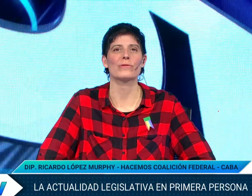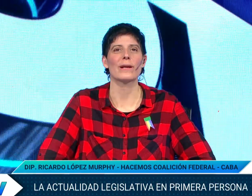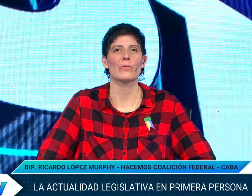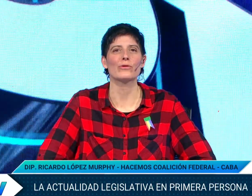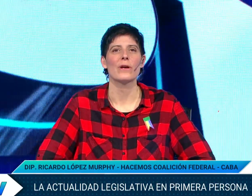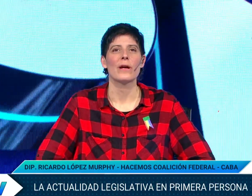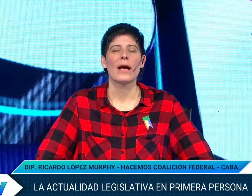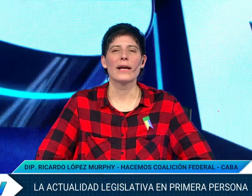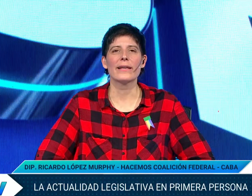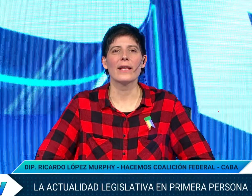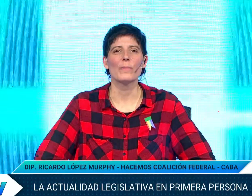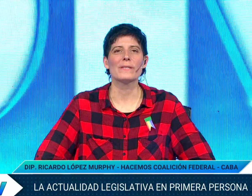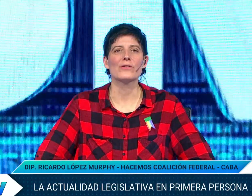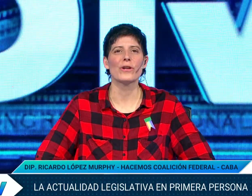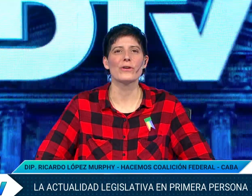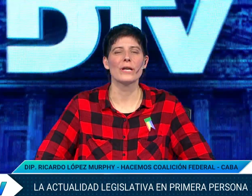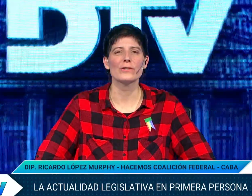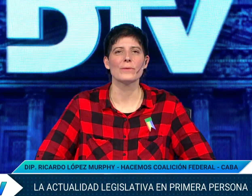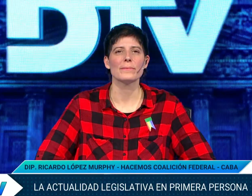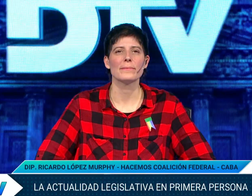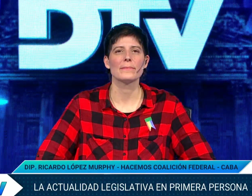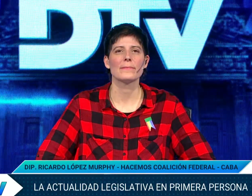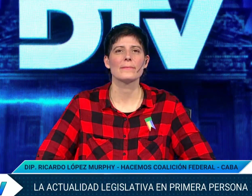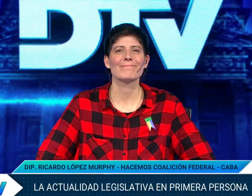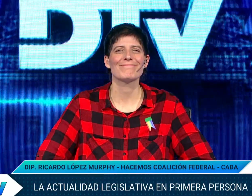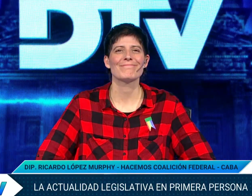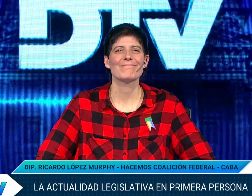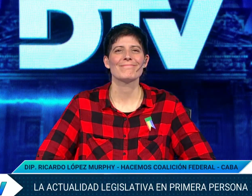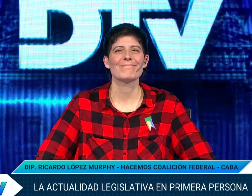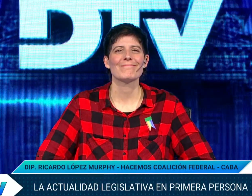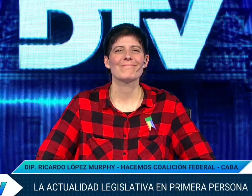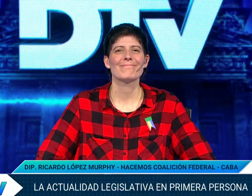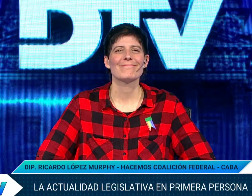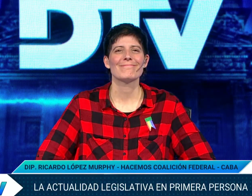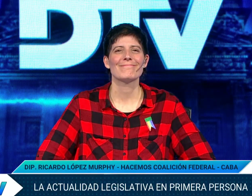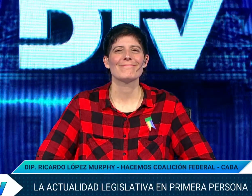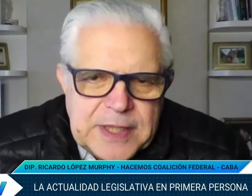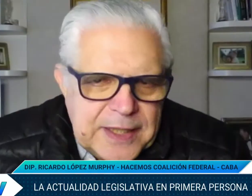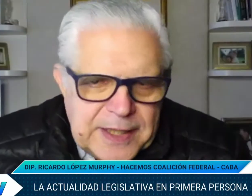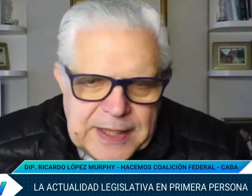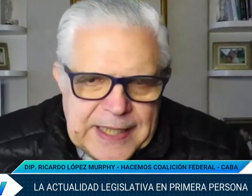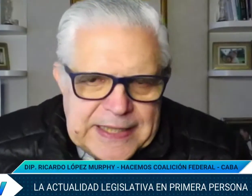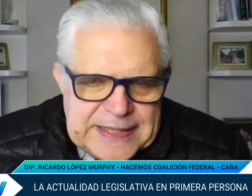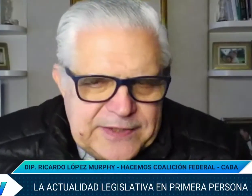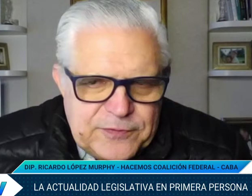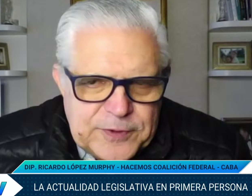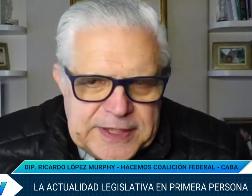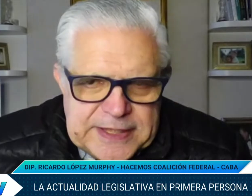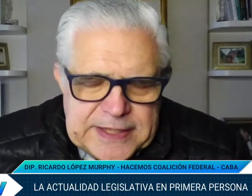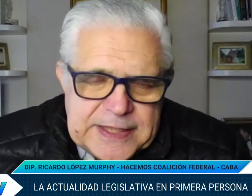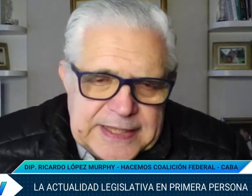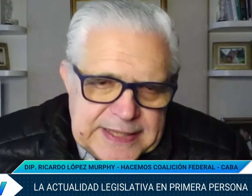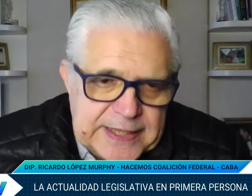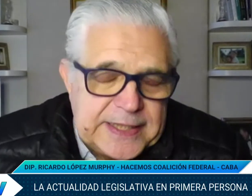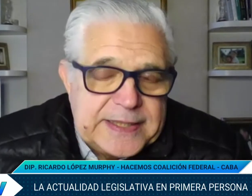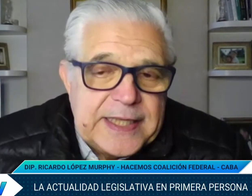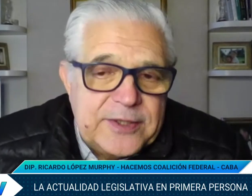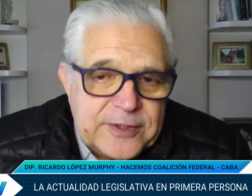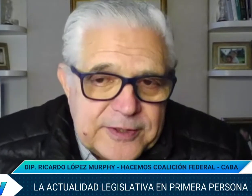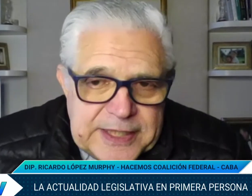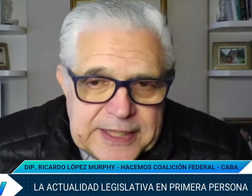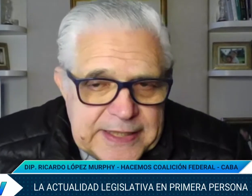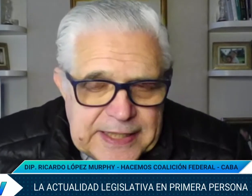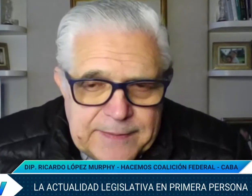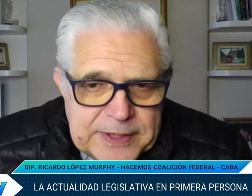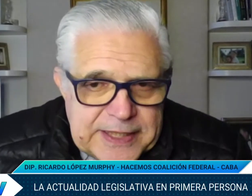seguramente nos cruzaremos aquí en los pasillos del Congreso. Listo, muchas gracias. No, sí, ayer y